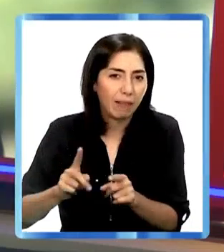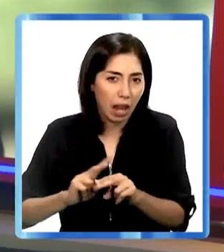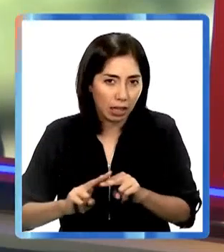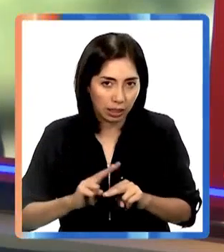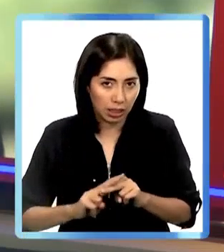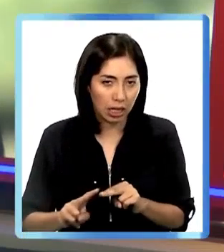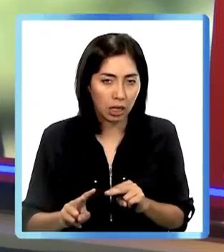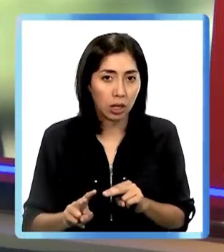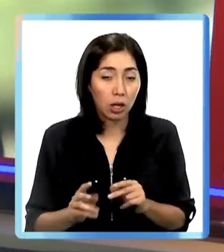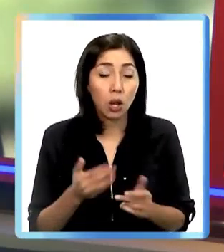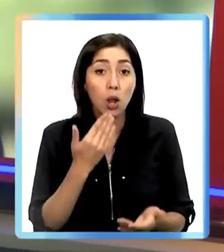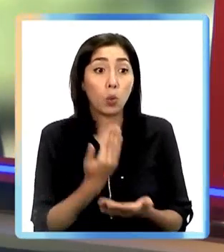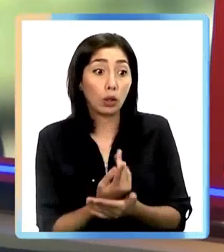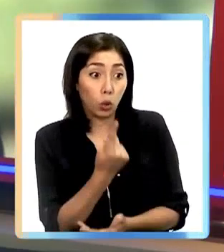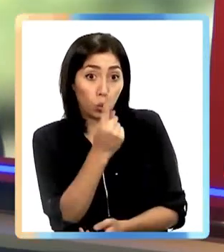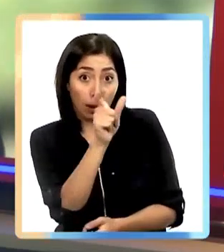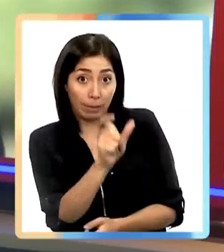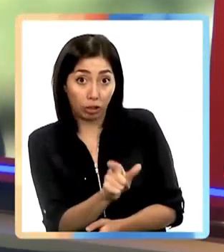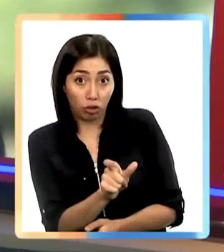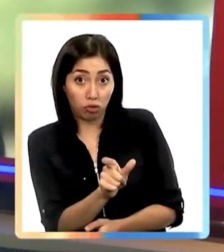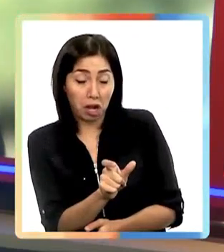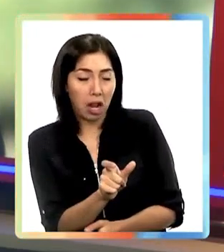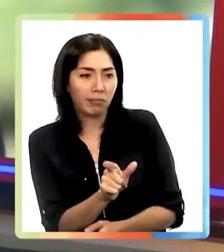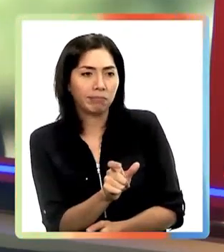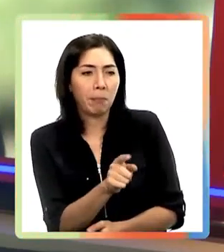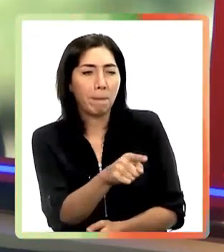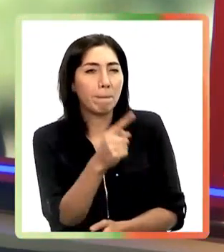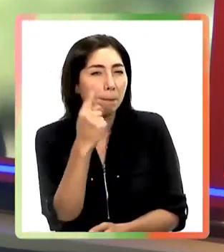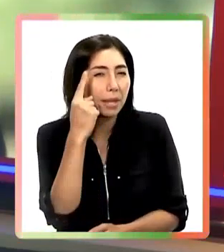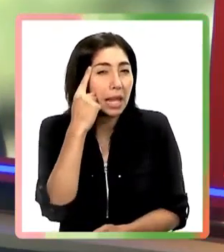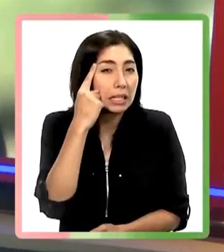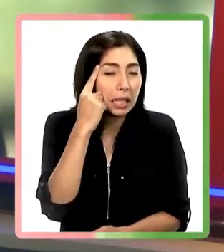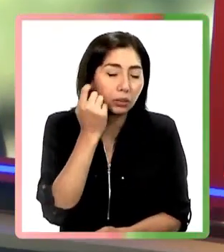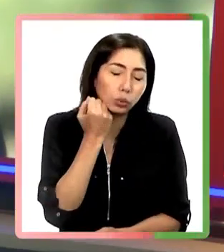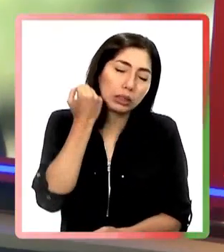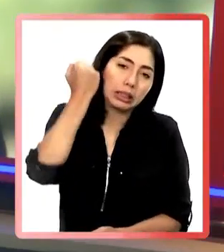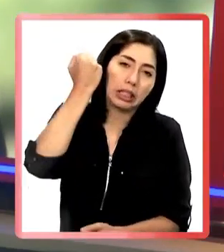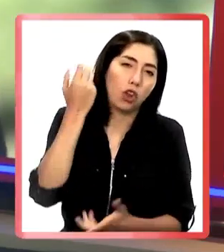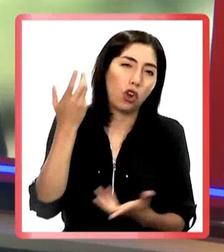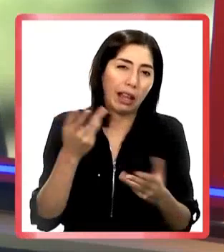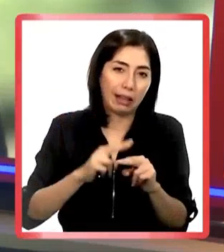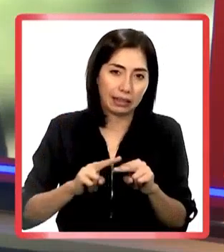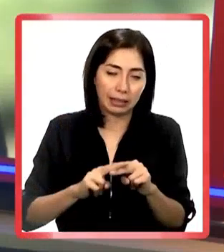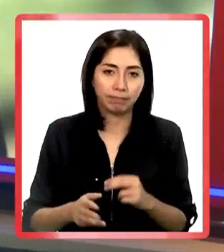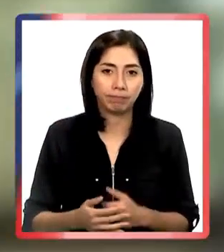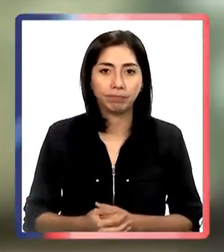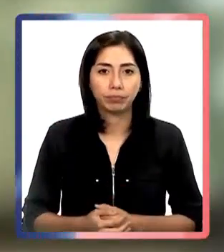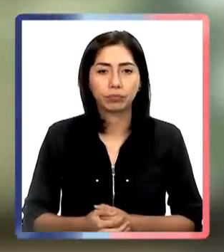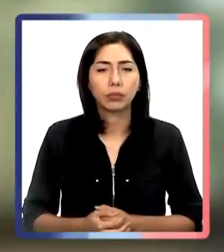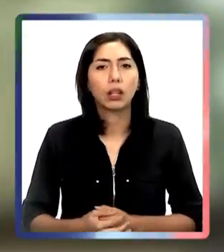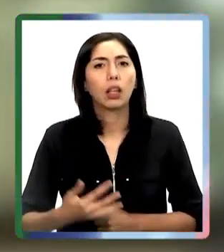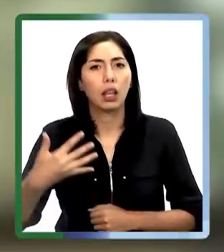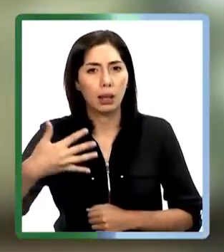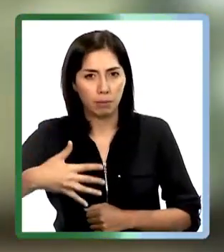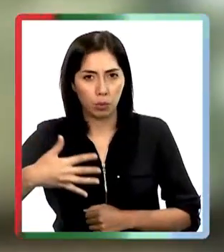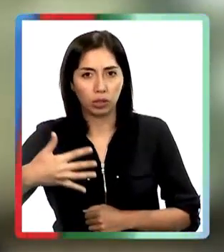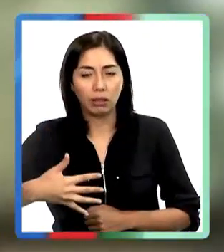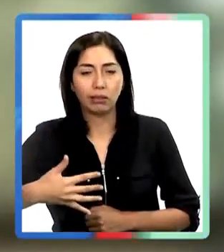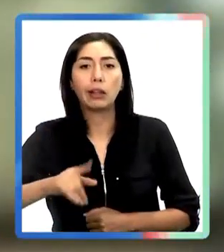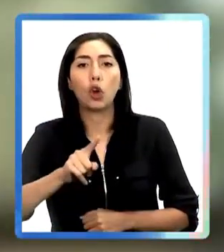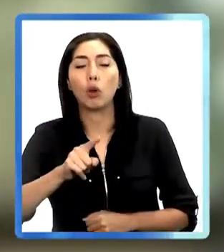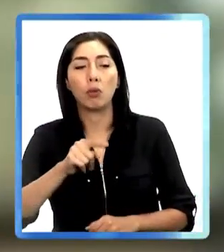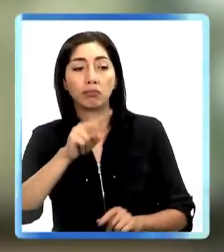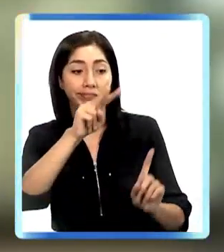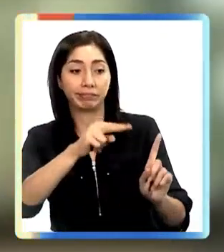importante también, frente a una persona, a un joven o un conocido que ha pensado quizá en quitarse la vida? Es súper importante